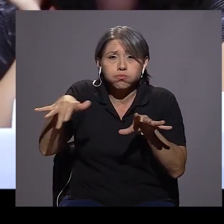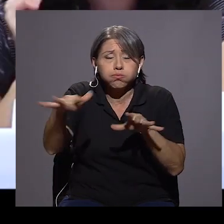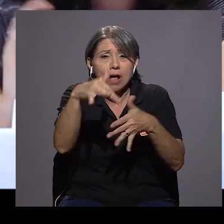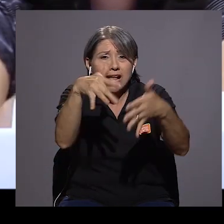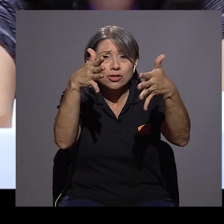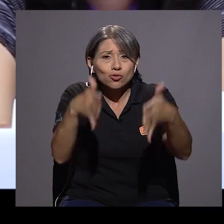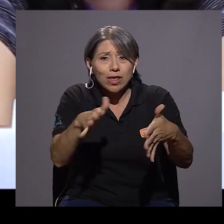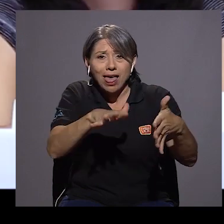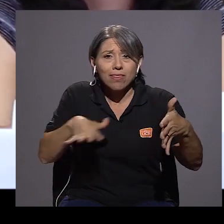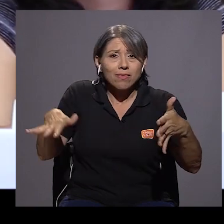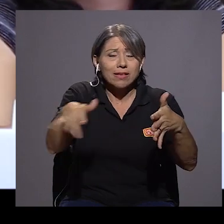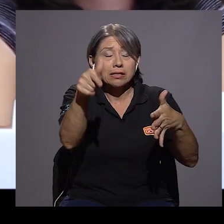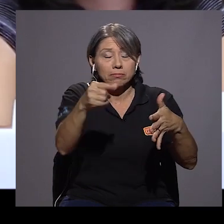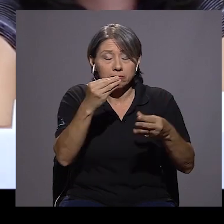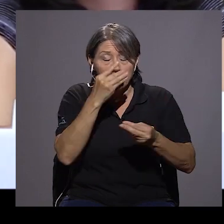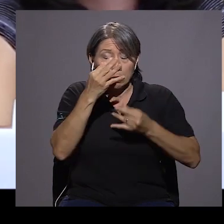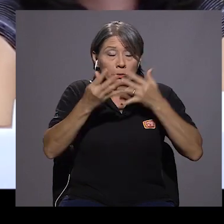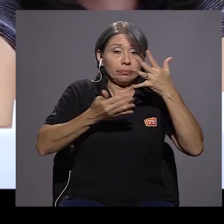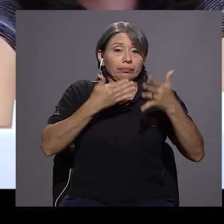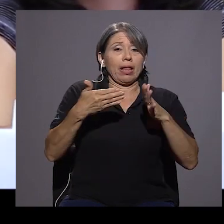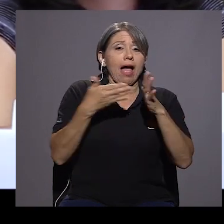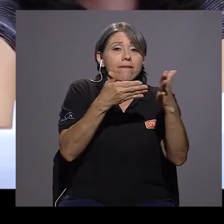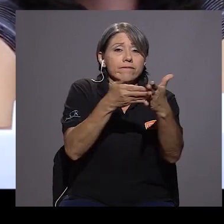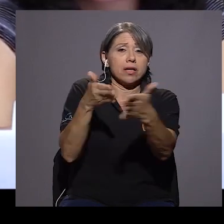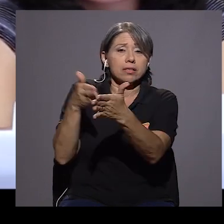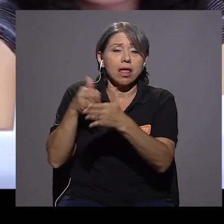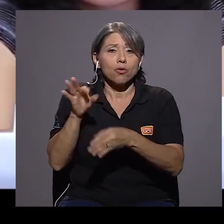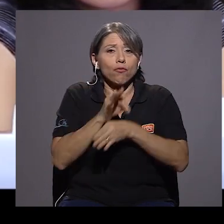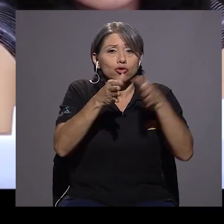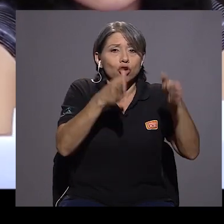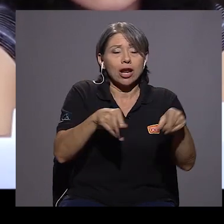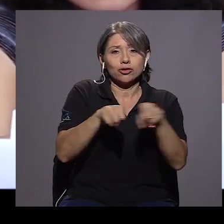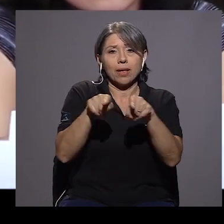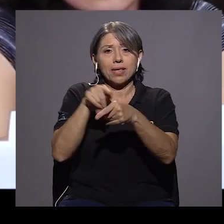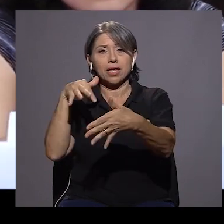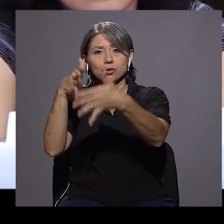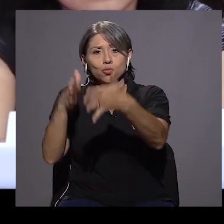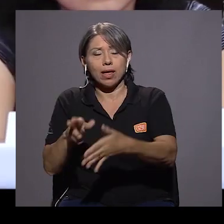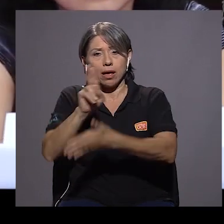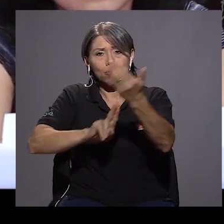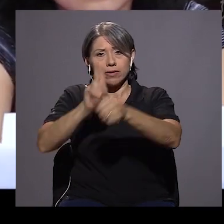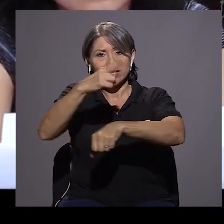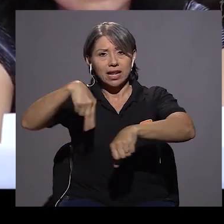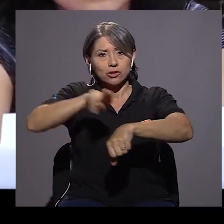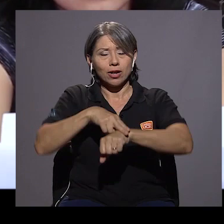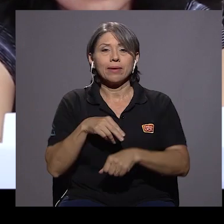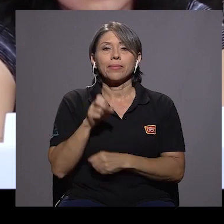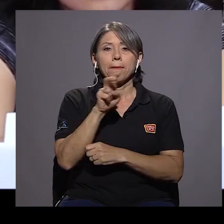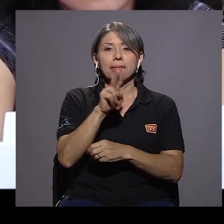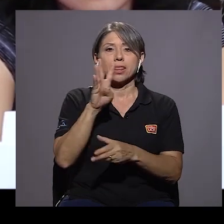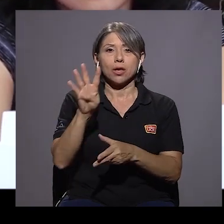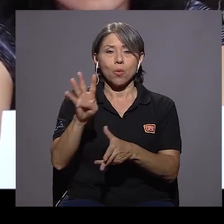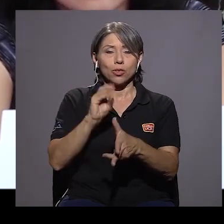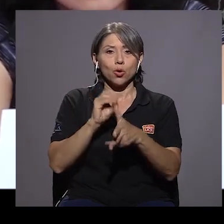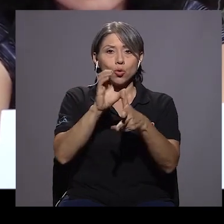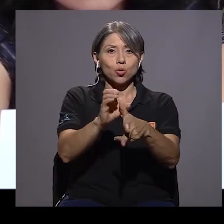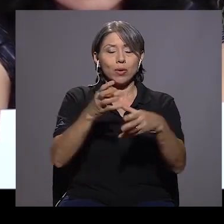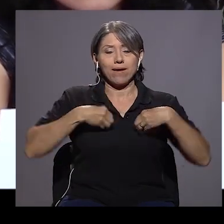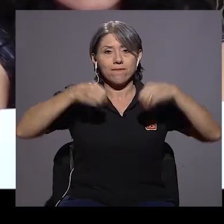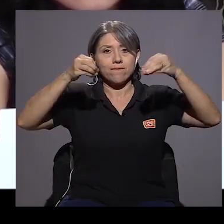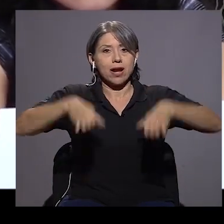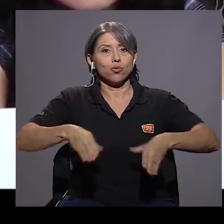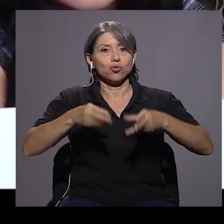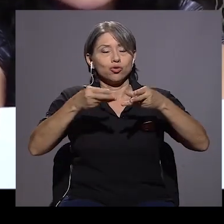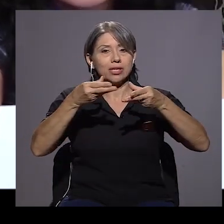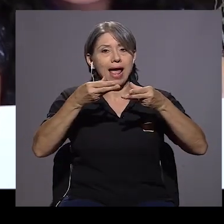los estudiantes dentro de la explanada, afectando a funcionarios y estudiantes de la Universidad Nacional. El 24 de